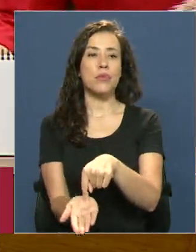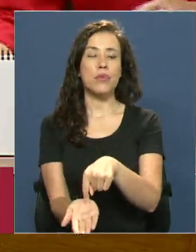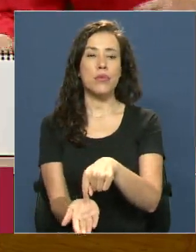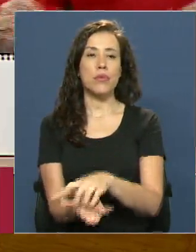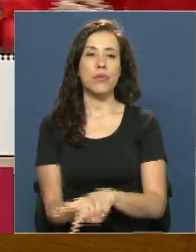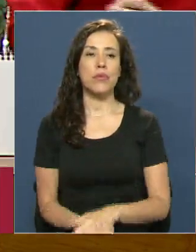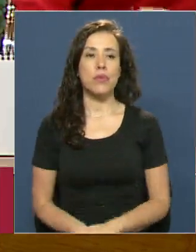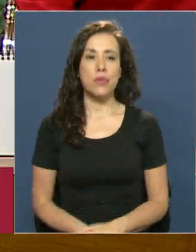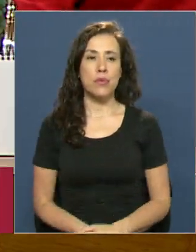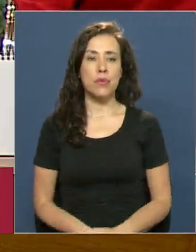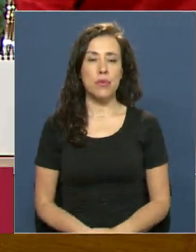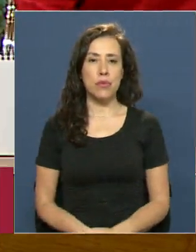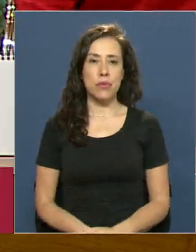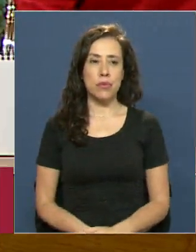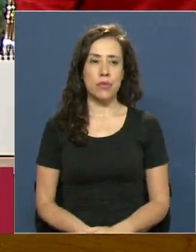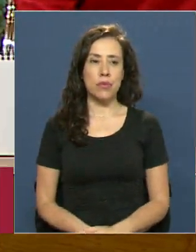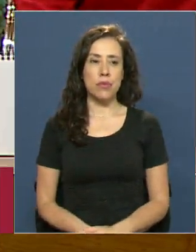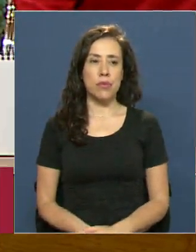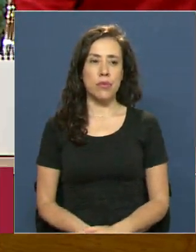En votación.